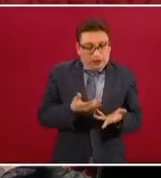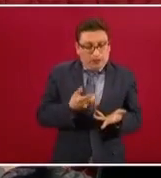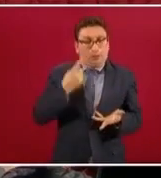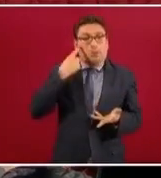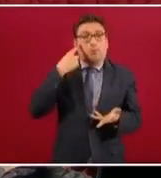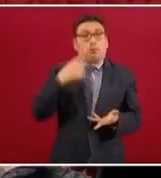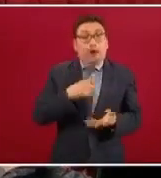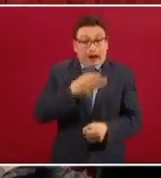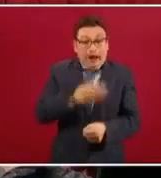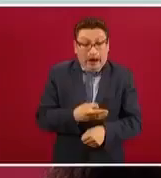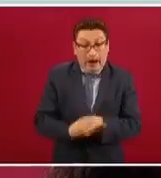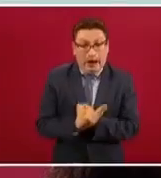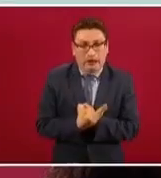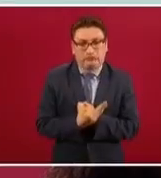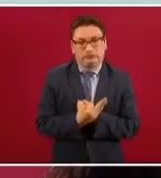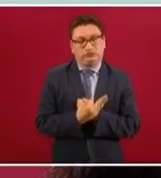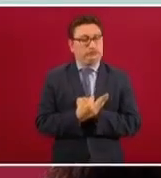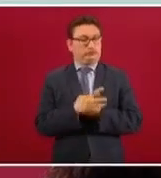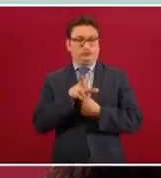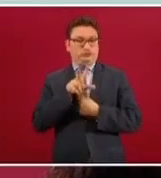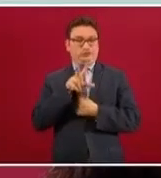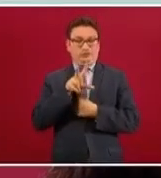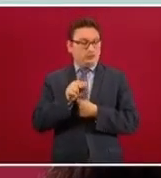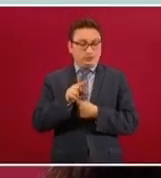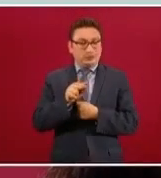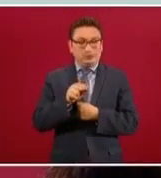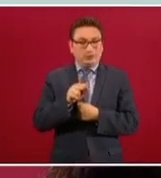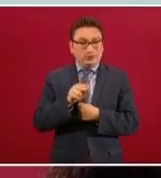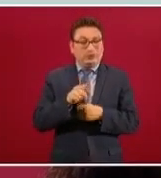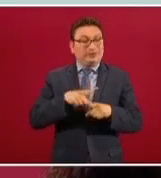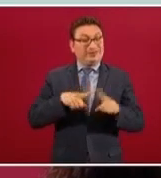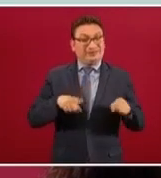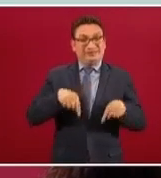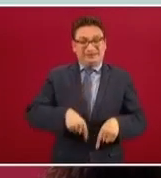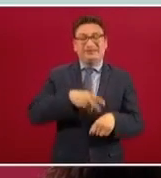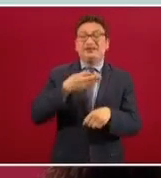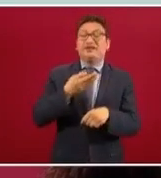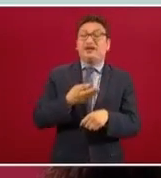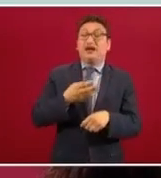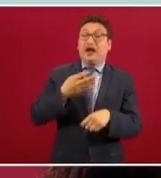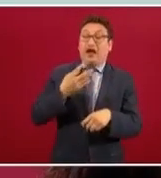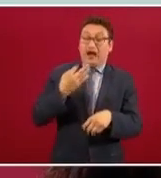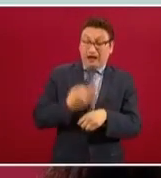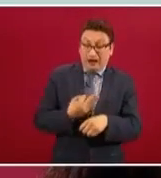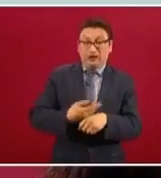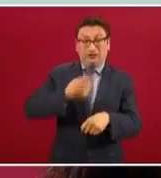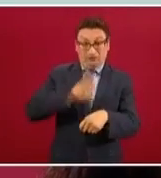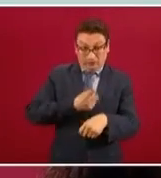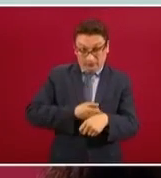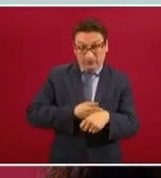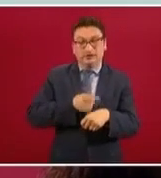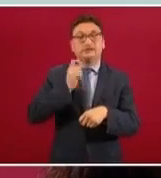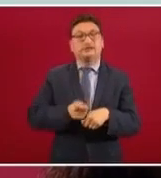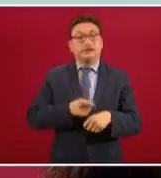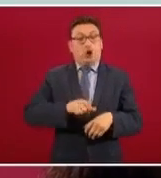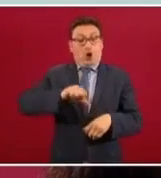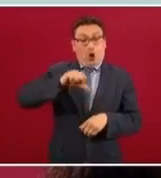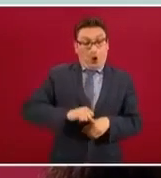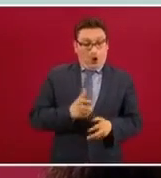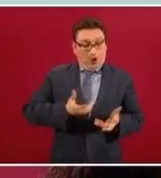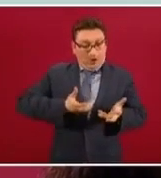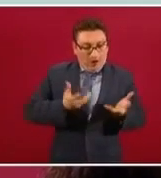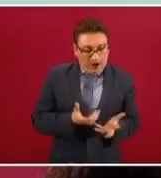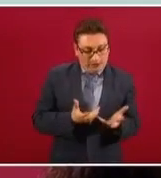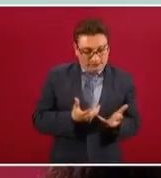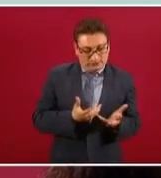resultado hoy. No es el caso con esta enfermedad. En este caso es: hoy tengo que actuar,